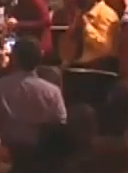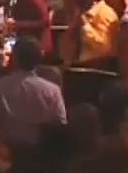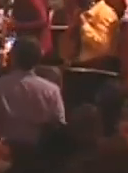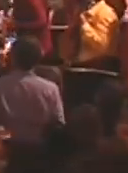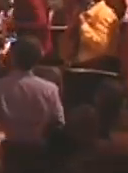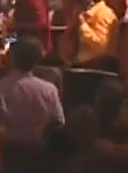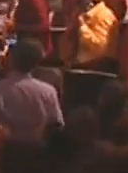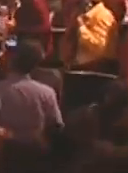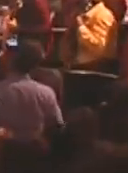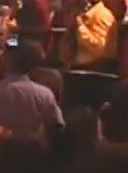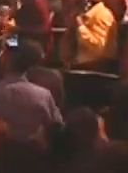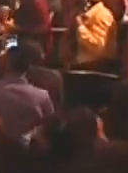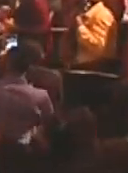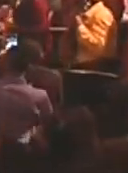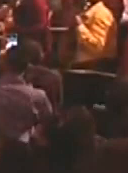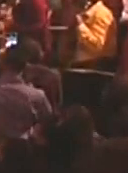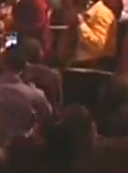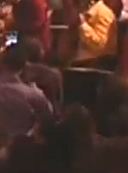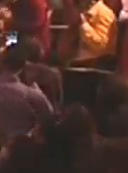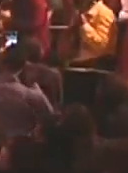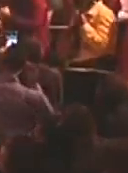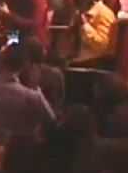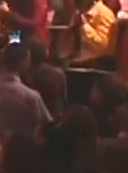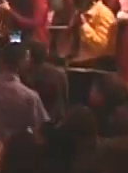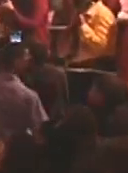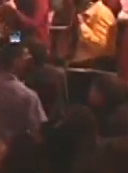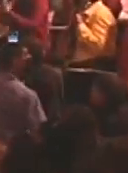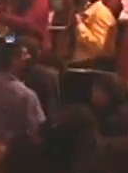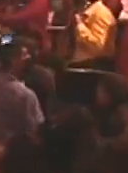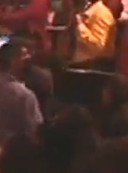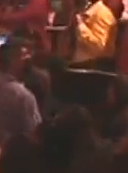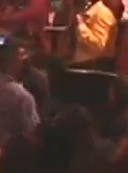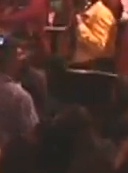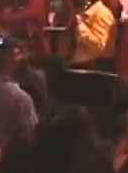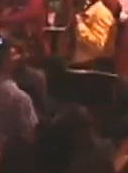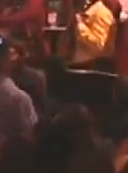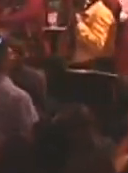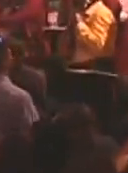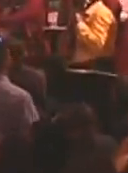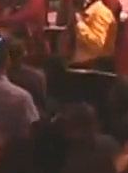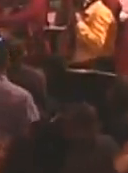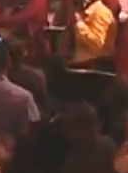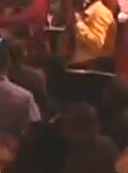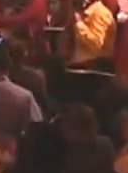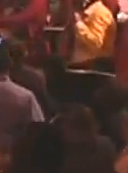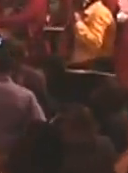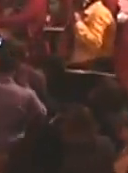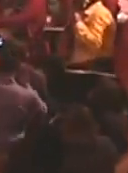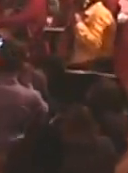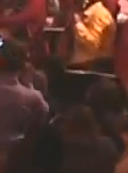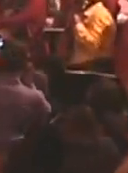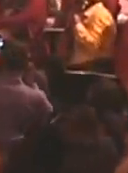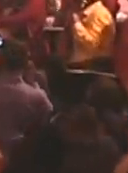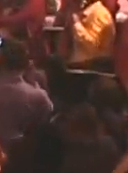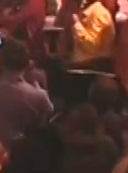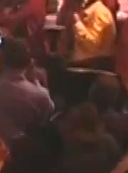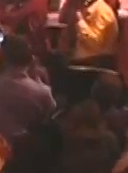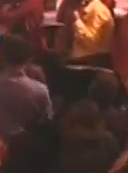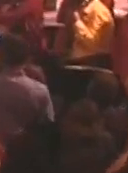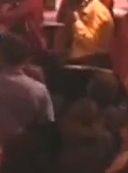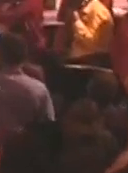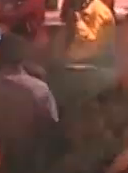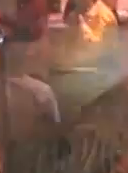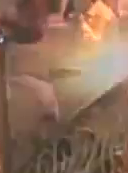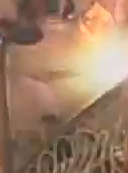el libertador Simón Bolívar. Ha destacado el mandatario venezolano: el camino de América Latina y el Caribe es el